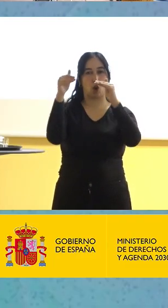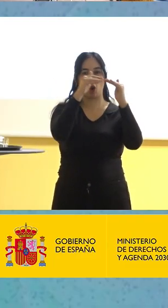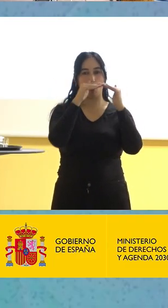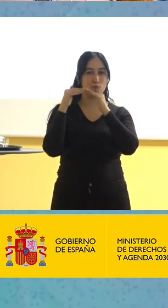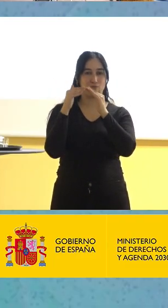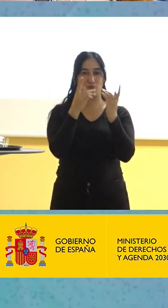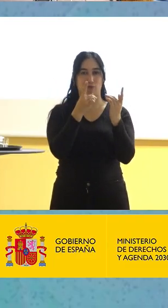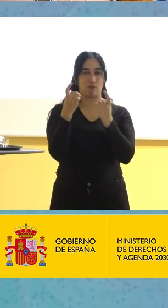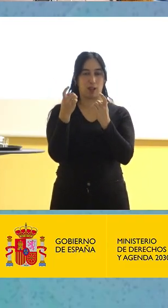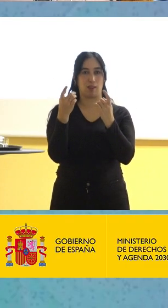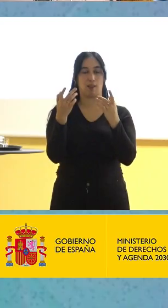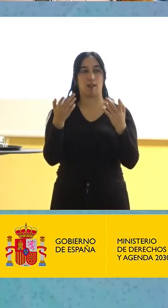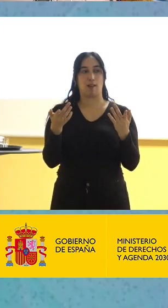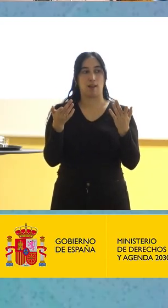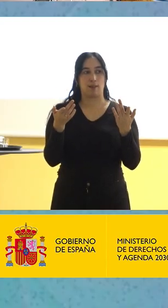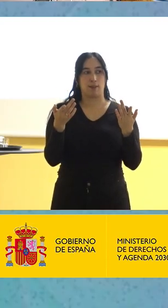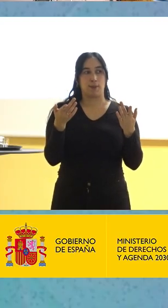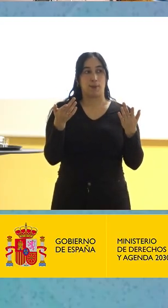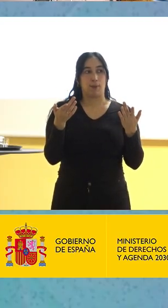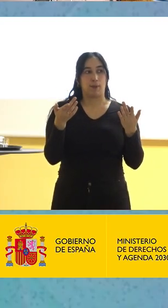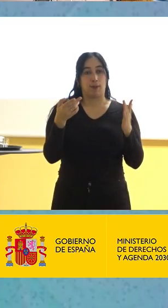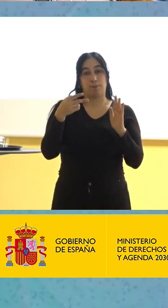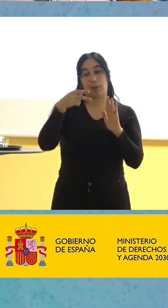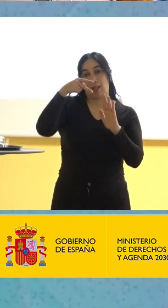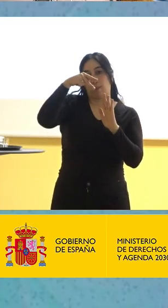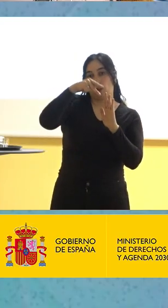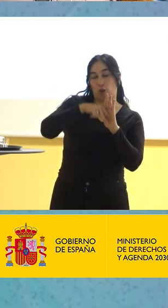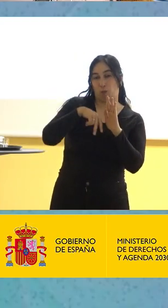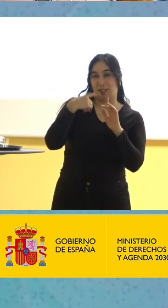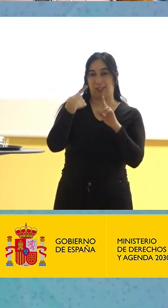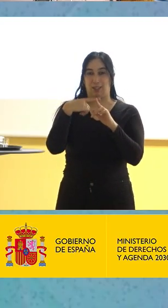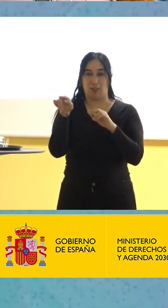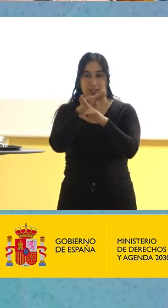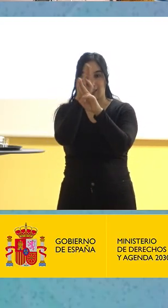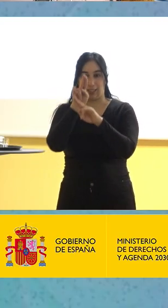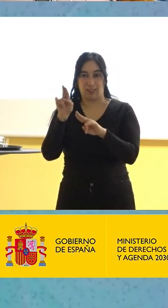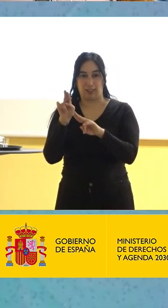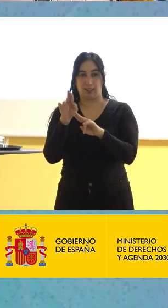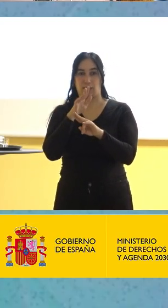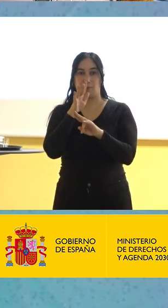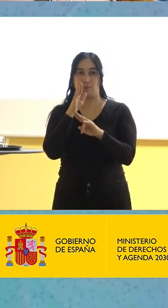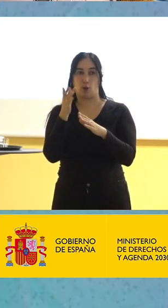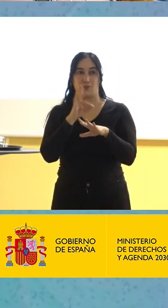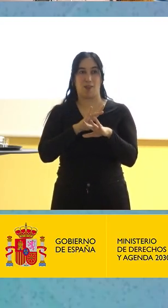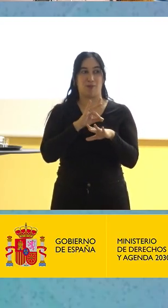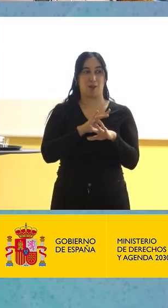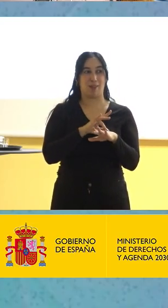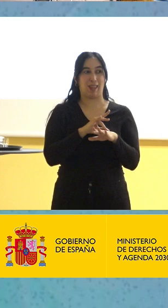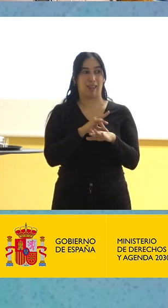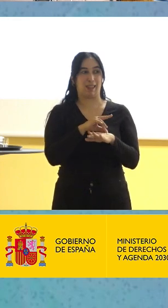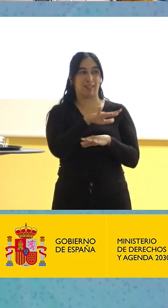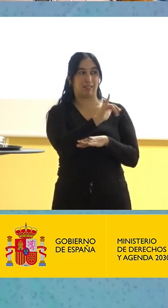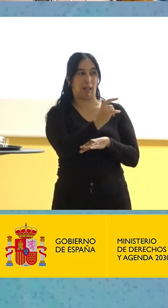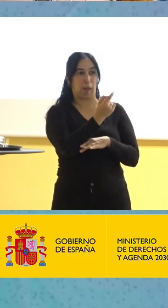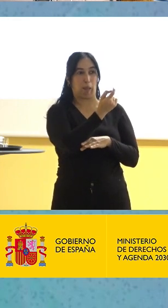estandarizados. Bueno, las diferentes regulaciones a nivel internacional, ya que al ser enfermedades de baja